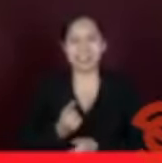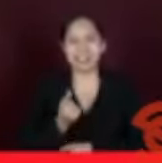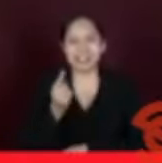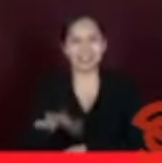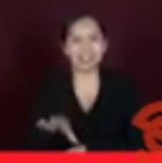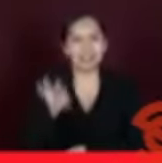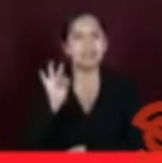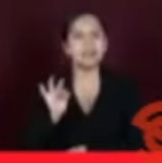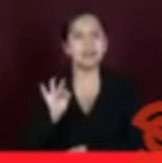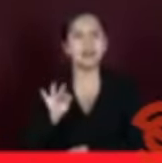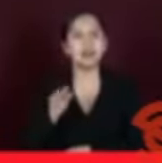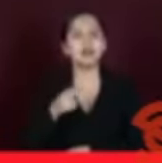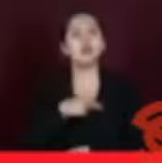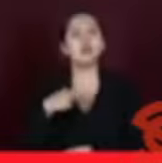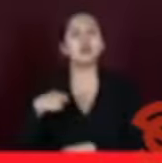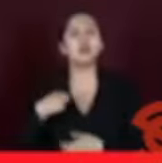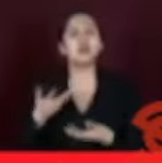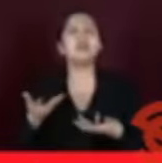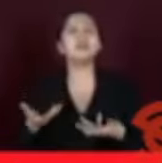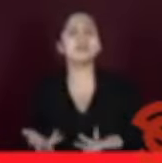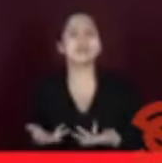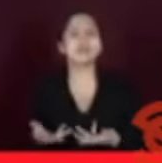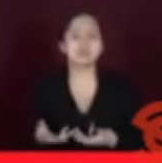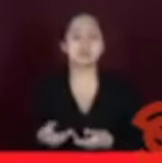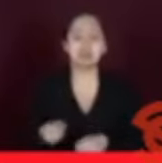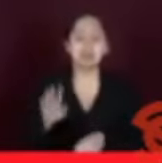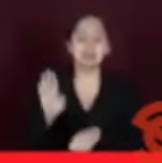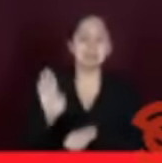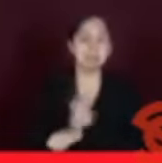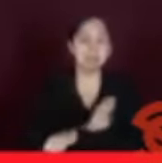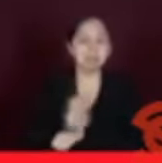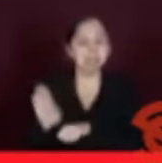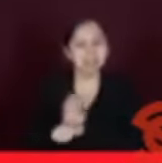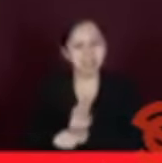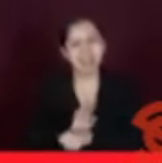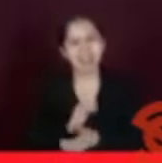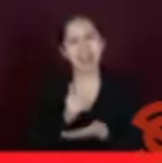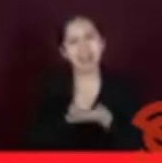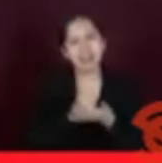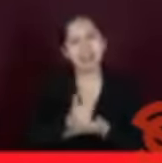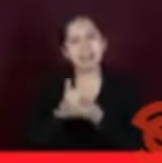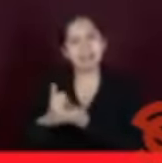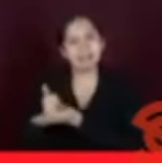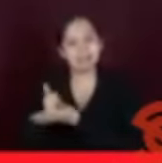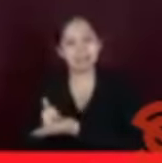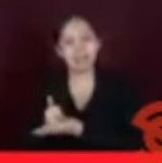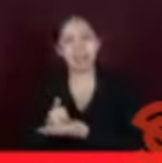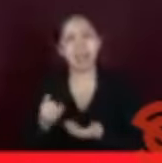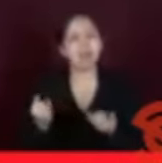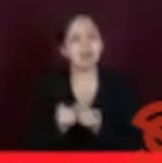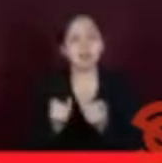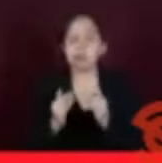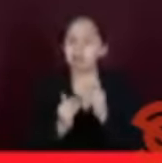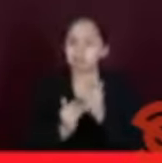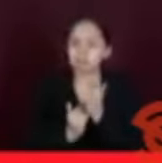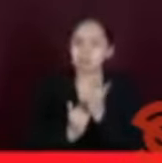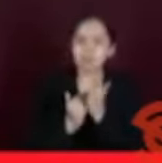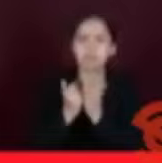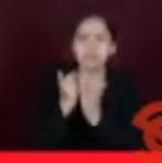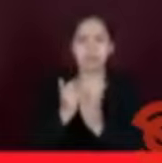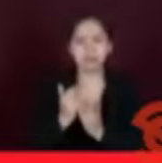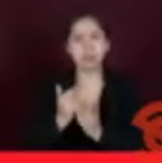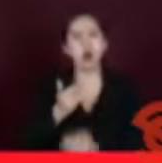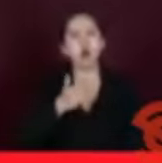que representa el bienestar y el progreso con justicia.